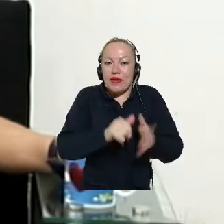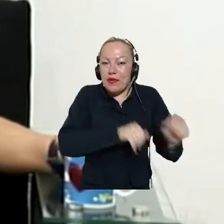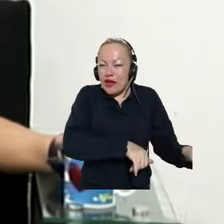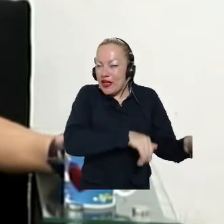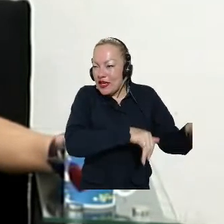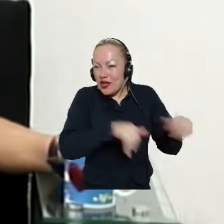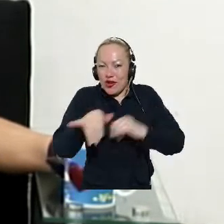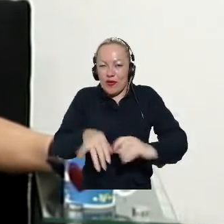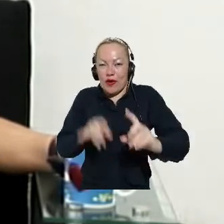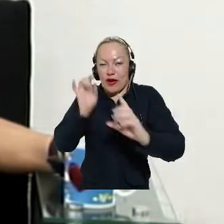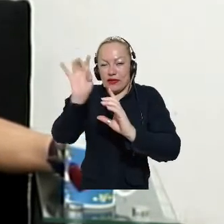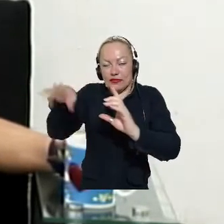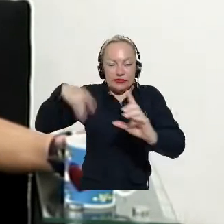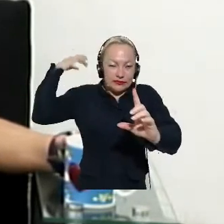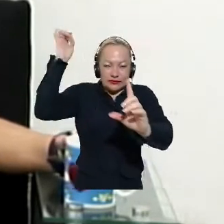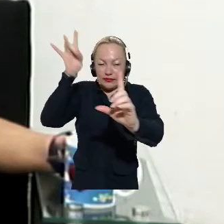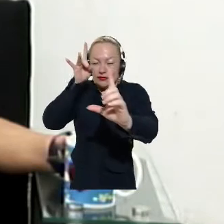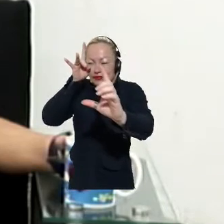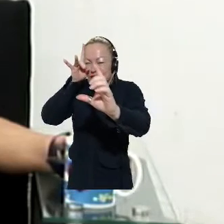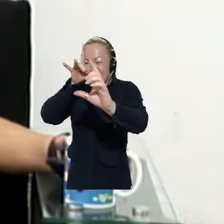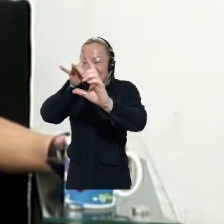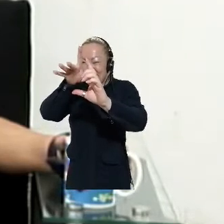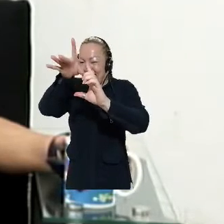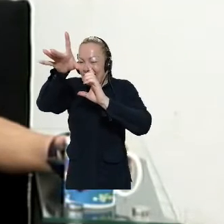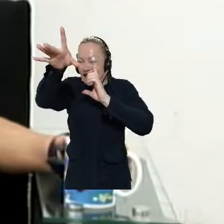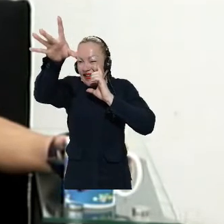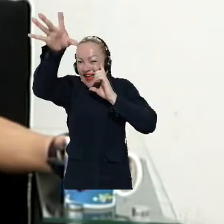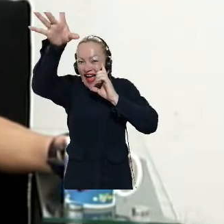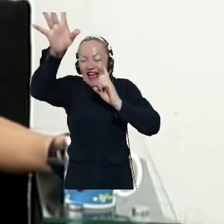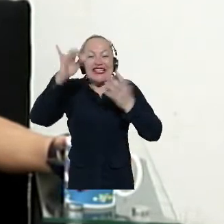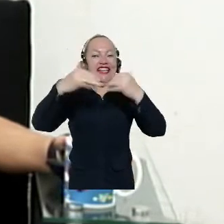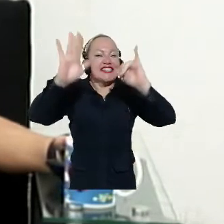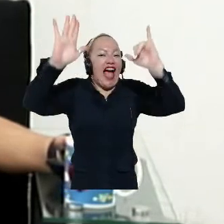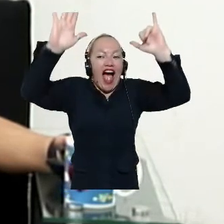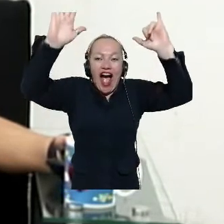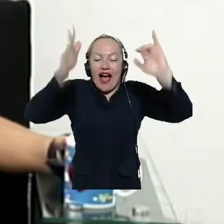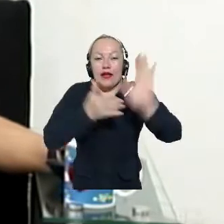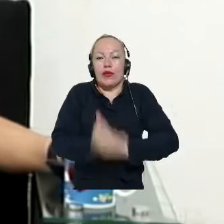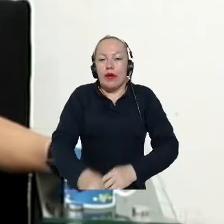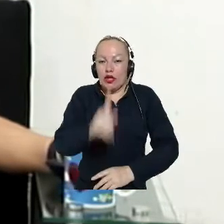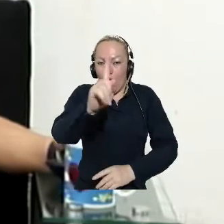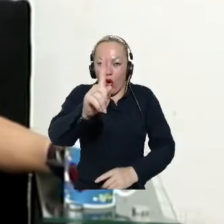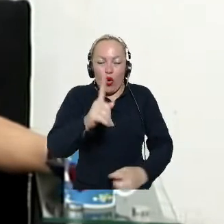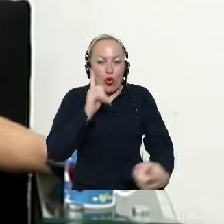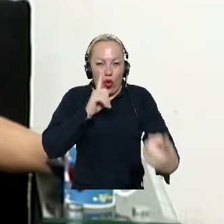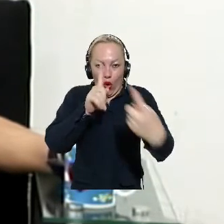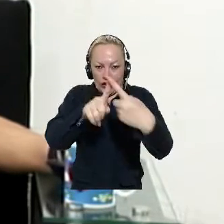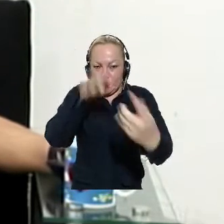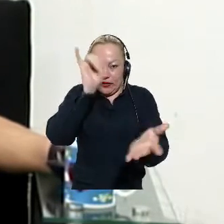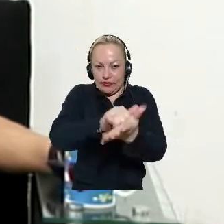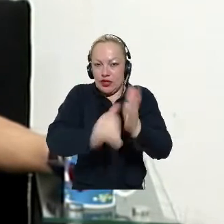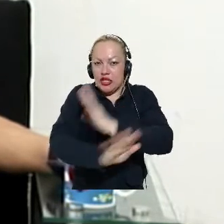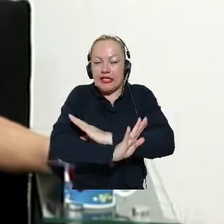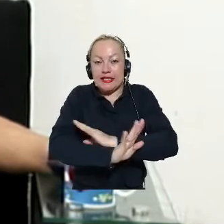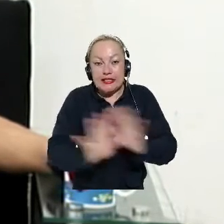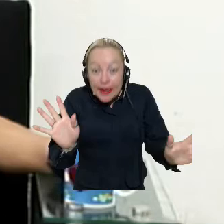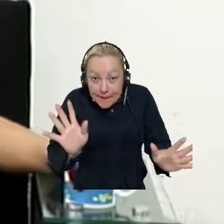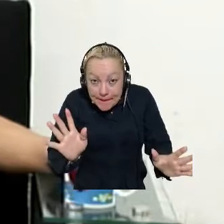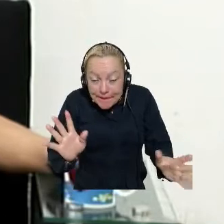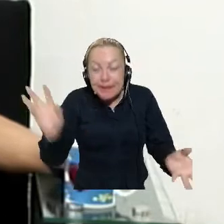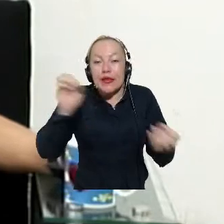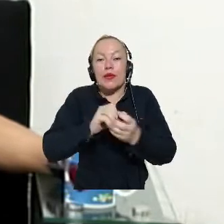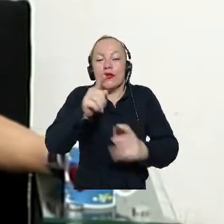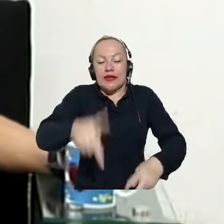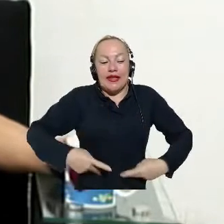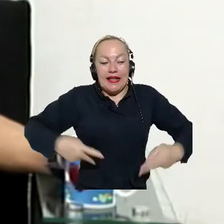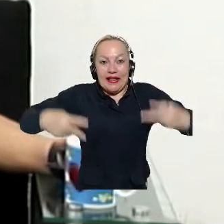flecha lanzada, no tienen reversa. Se lanzó y ya fue, solo tienen una dirección. ¿Bien? Entonces,